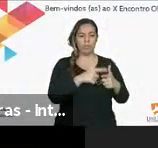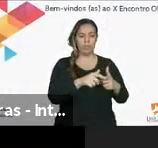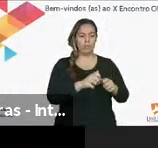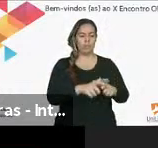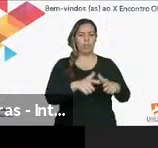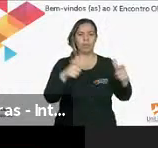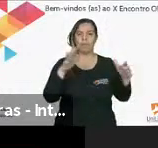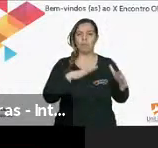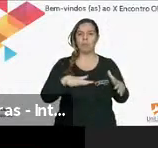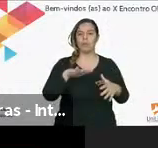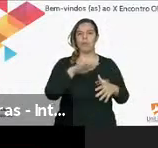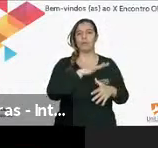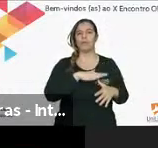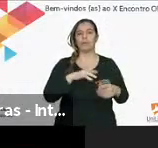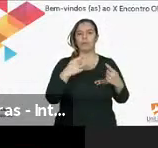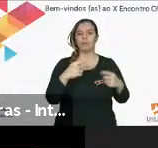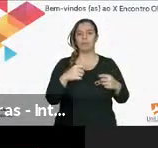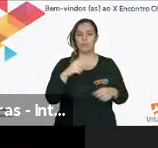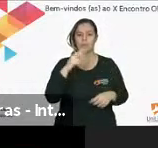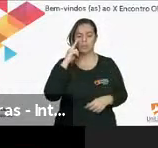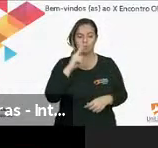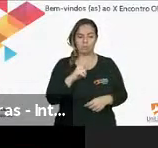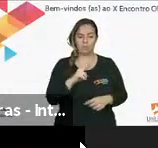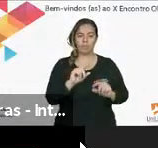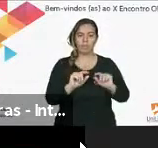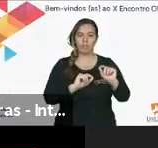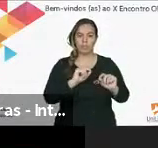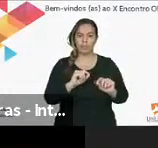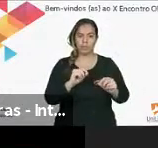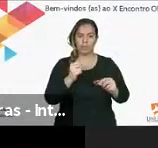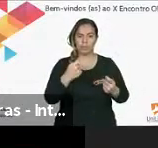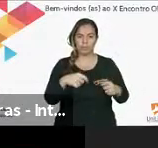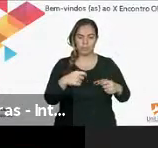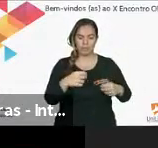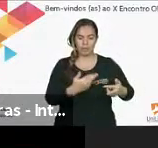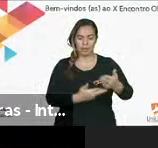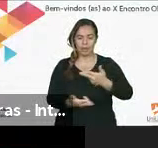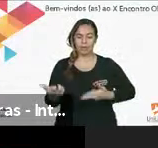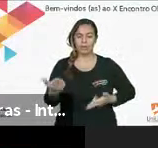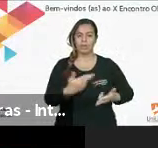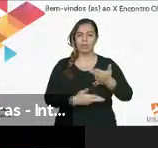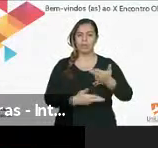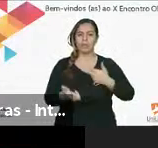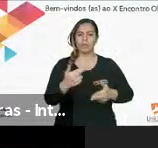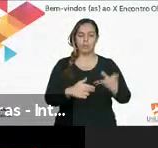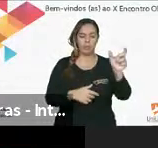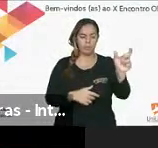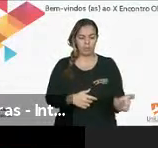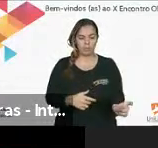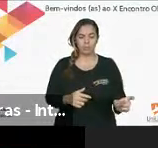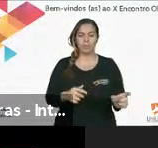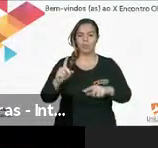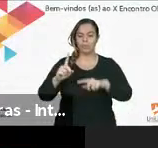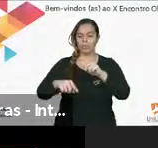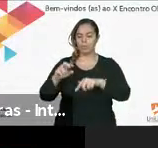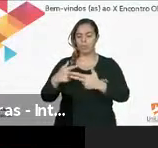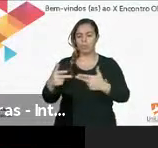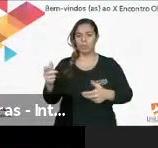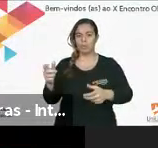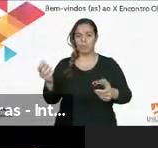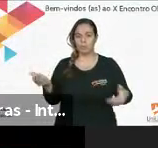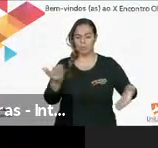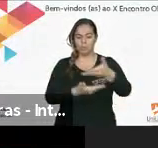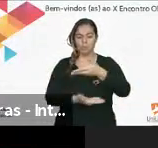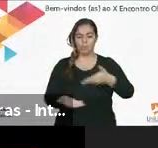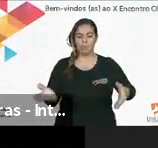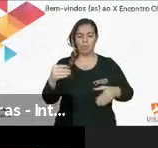Tiene que ver con plantearse esta relación sujeto-objeto desde la biología